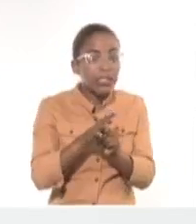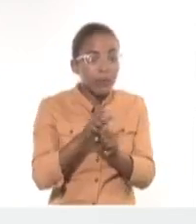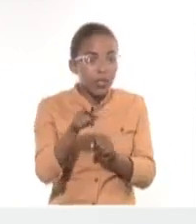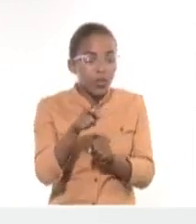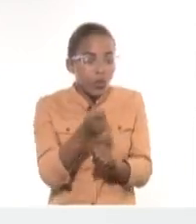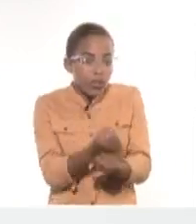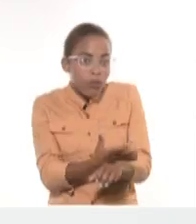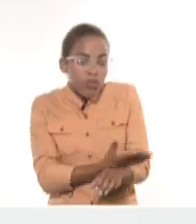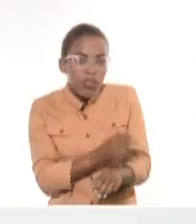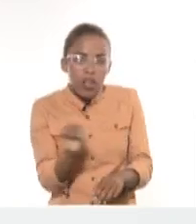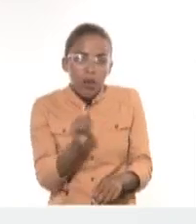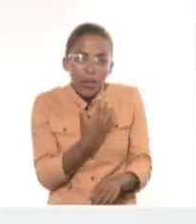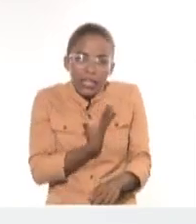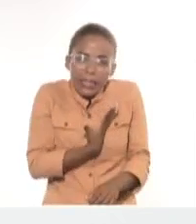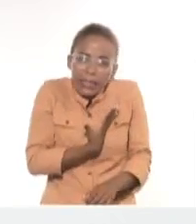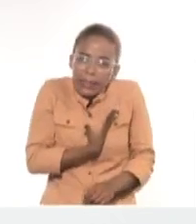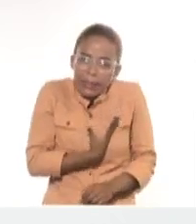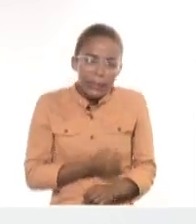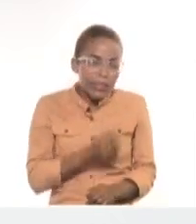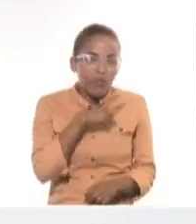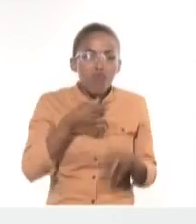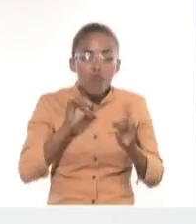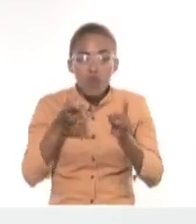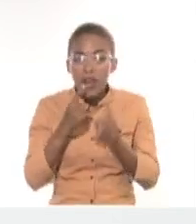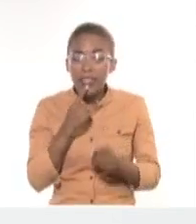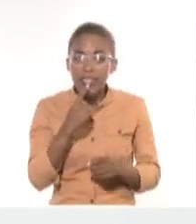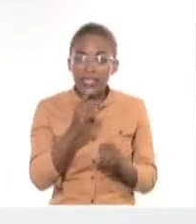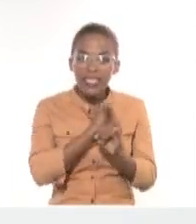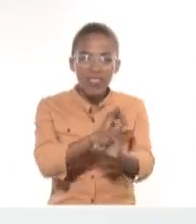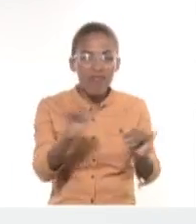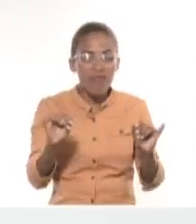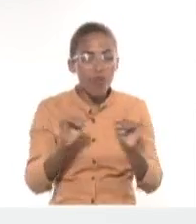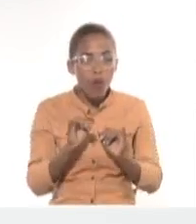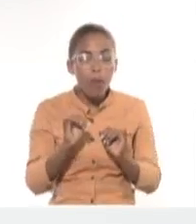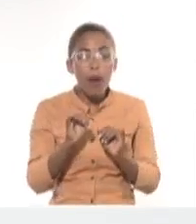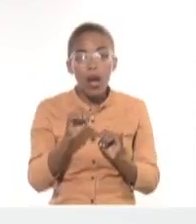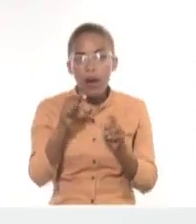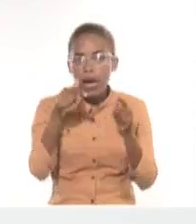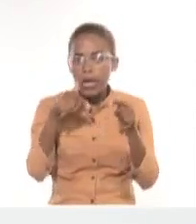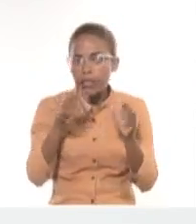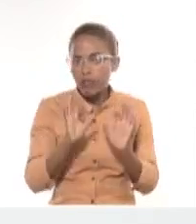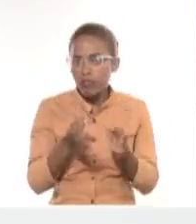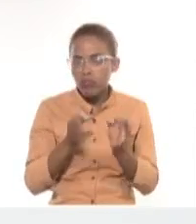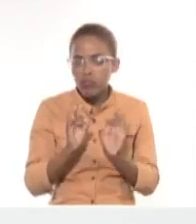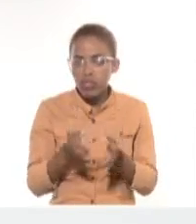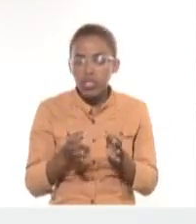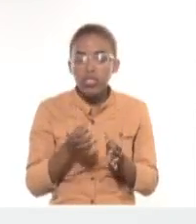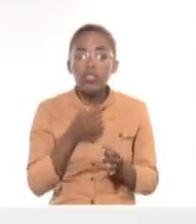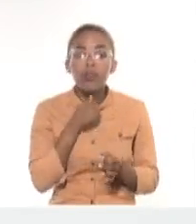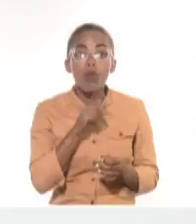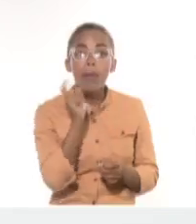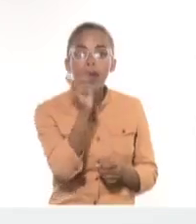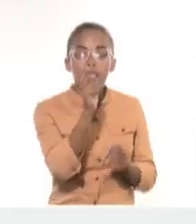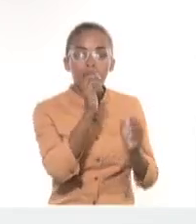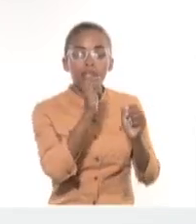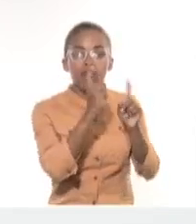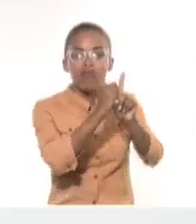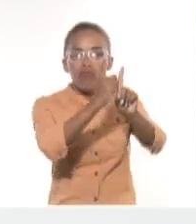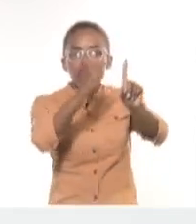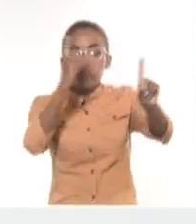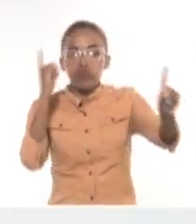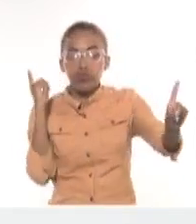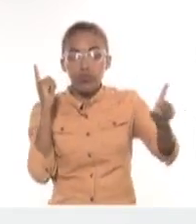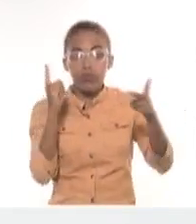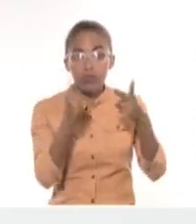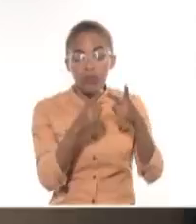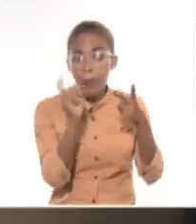las muertes que anunciaba en un espacio informativo también como este. Yo creo que palabras como distanciamiento social, como